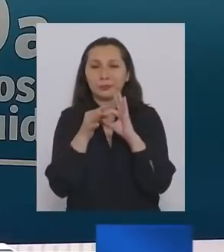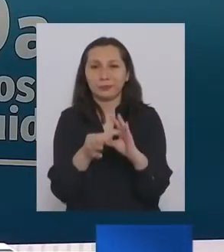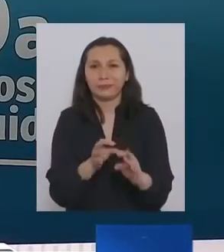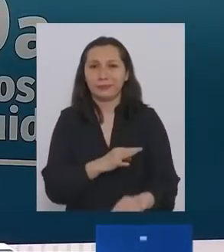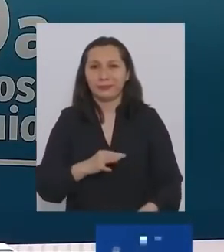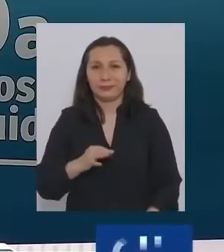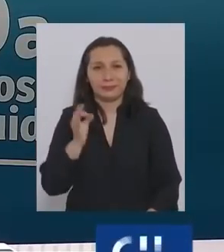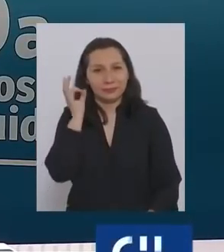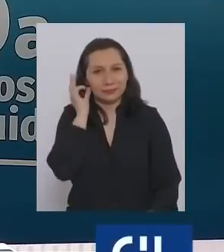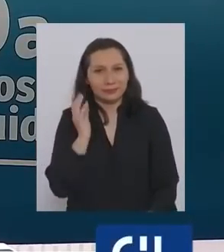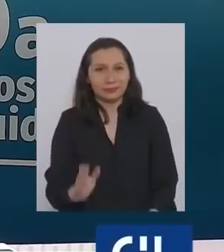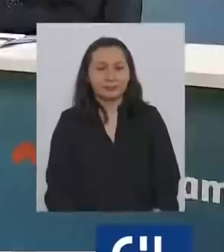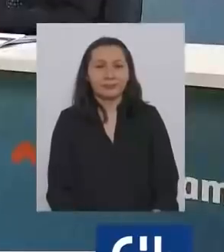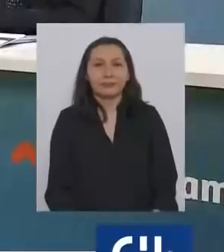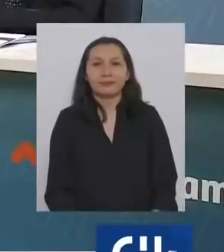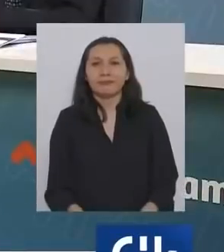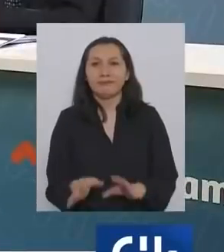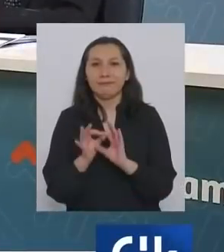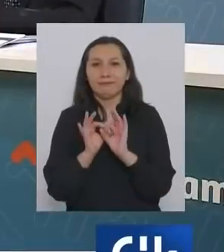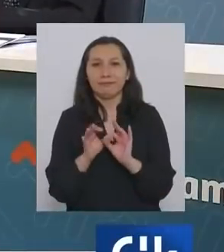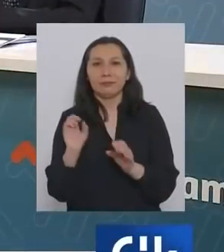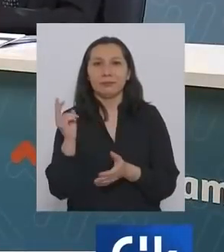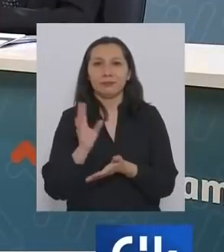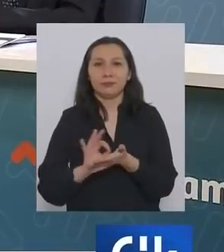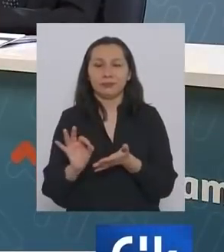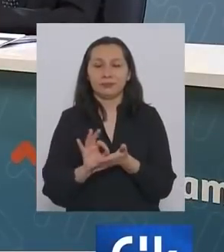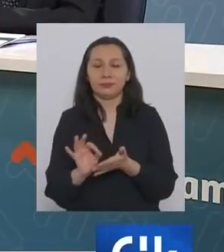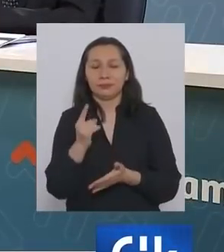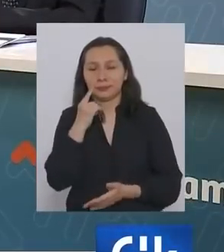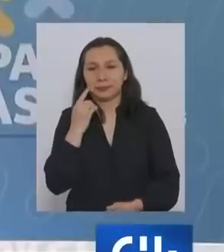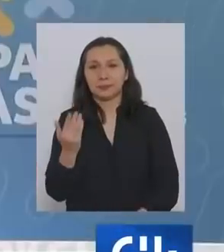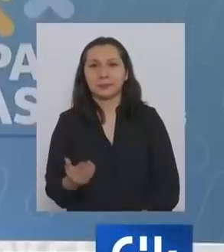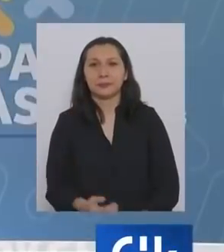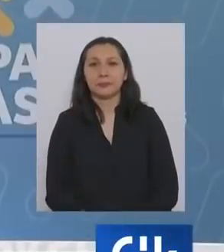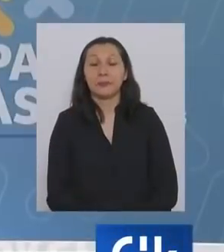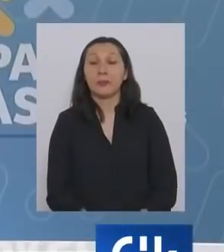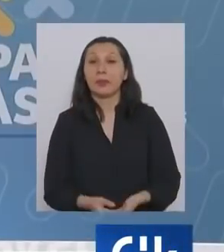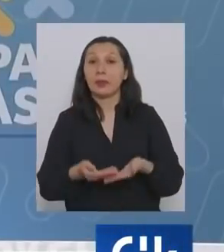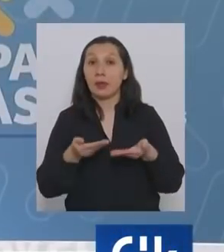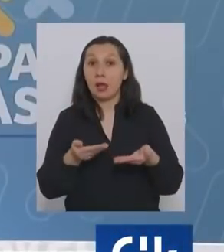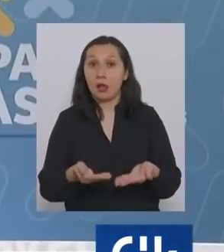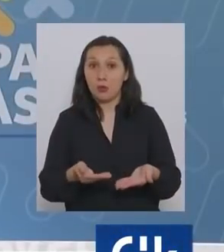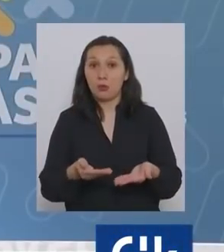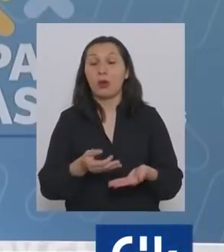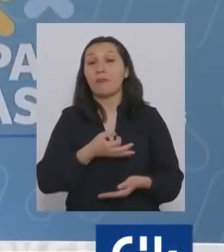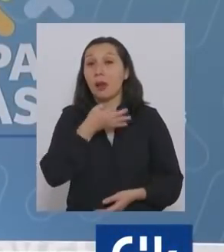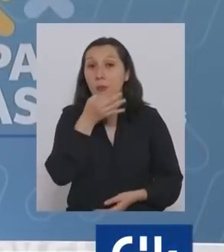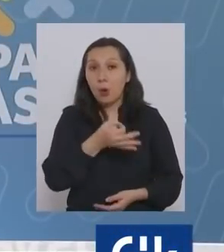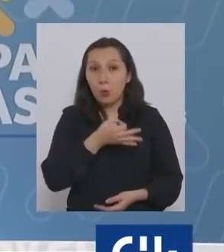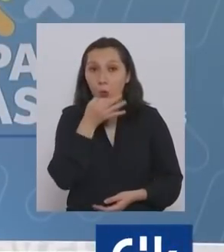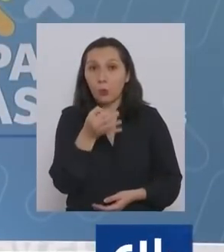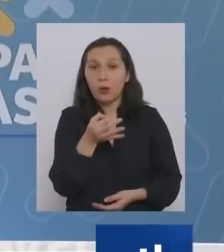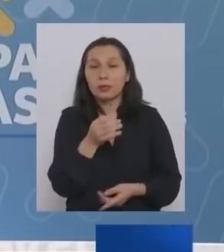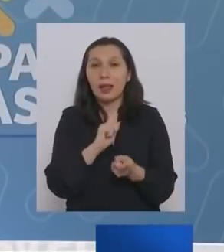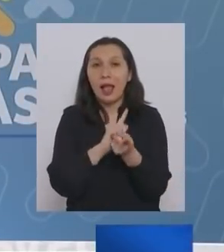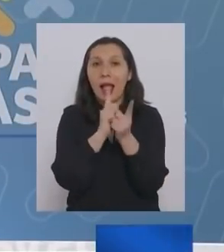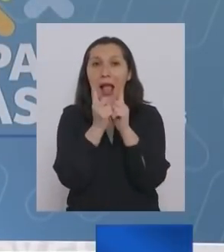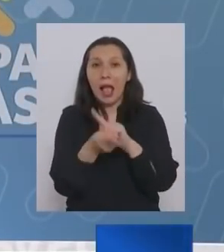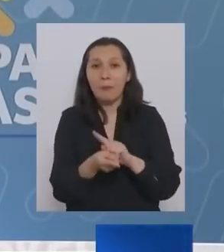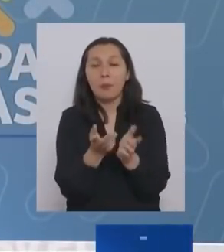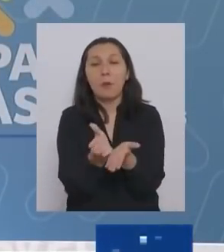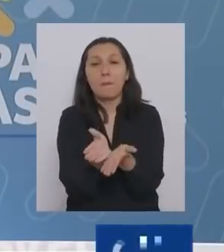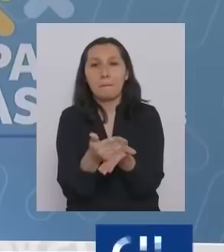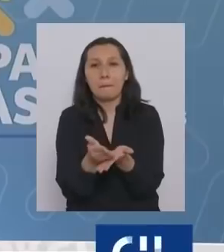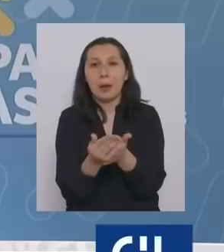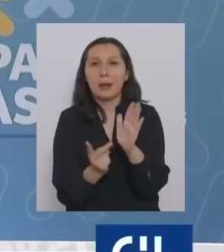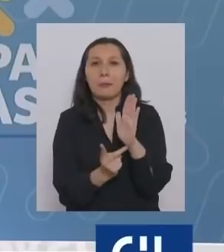ministra. Gracias, subsecretario. Ahora daremos cuenta sobre los cambios del